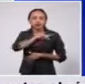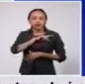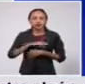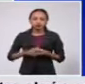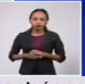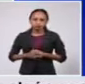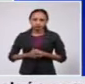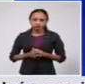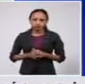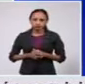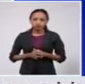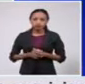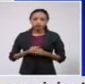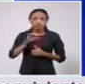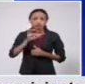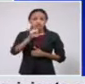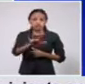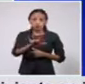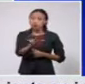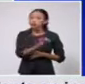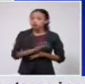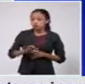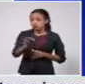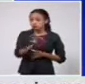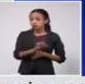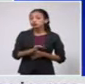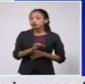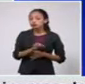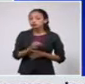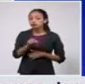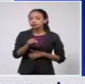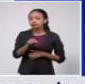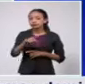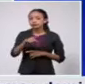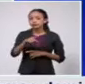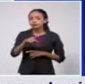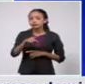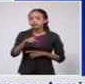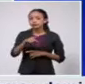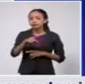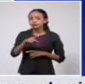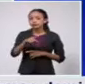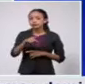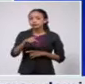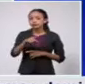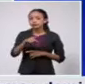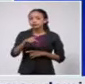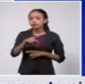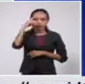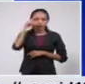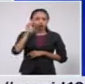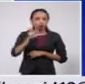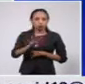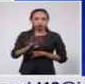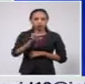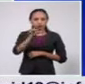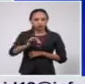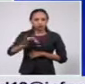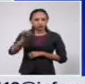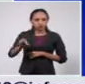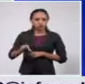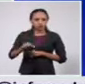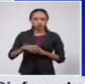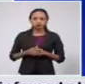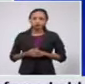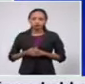5 de sus 8 municipios. Trinidad con 6, Santi Espíritu con 4, Yaguajay